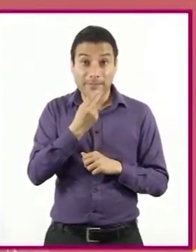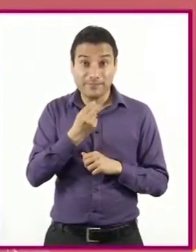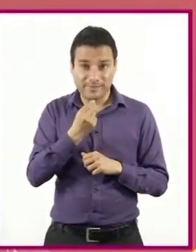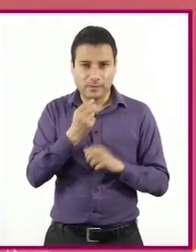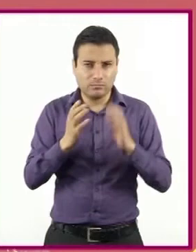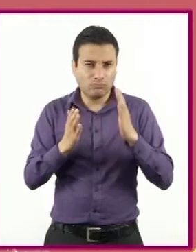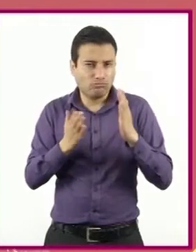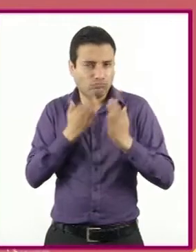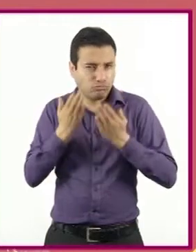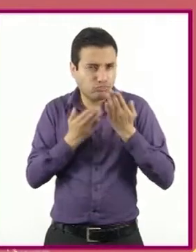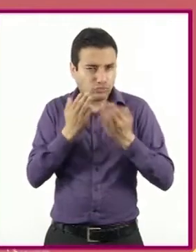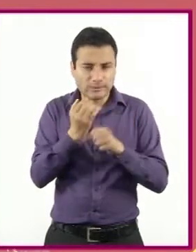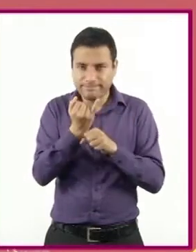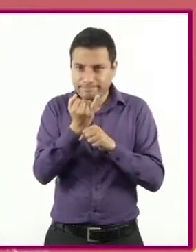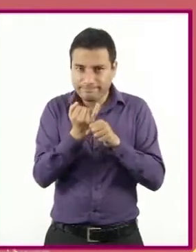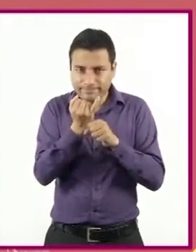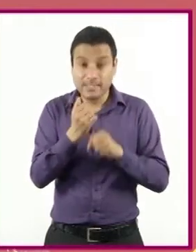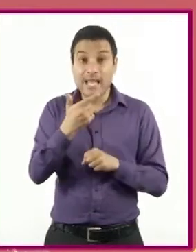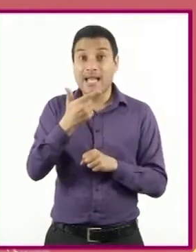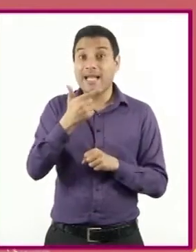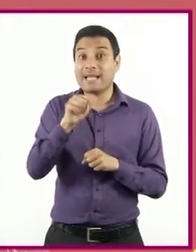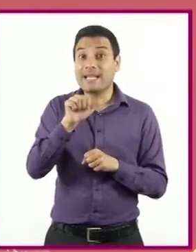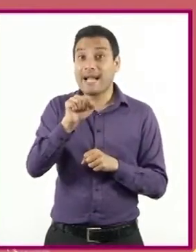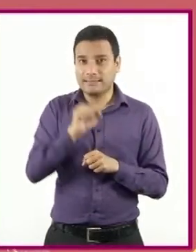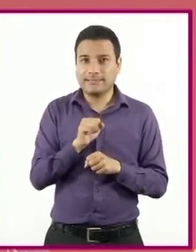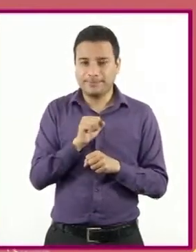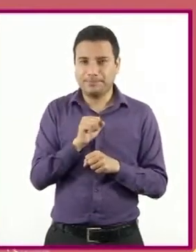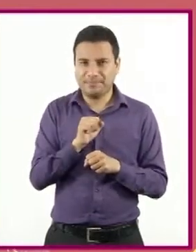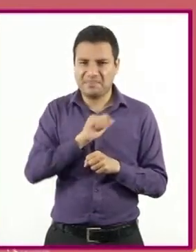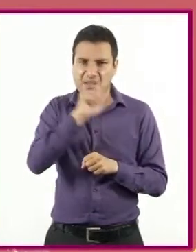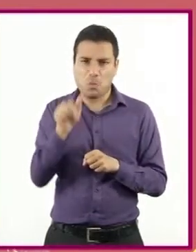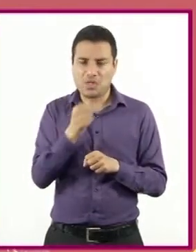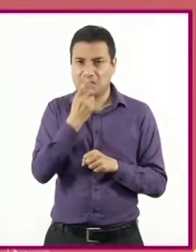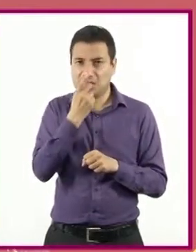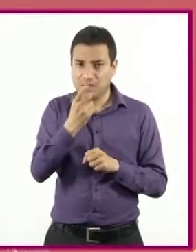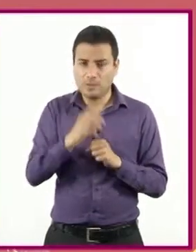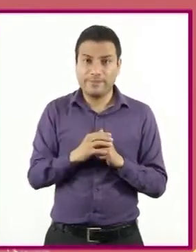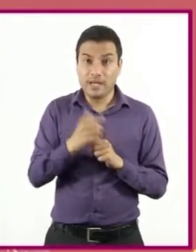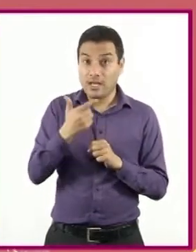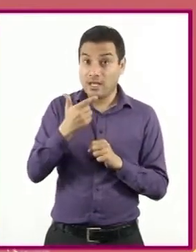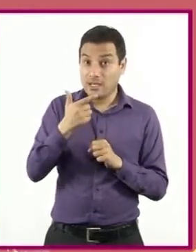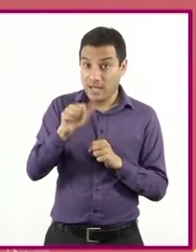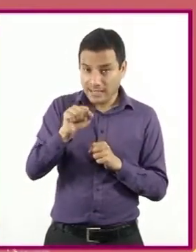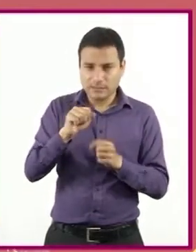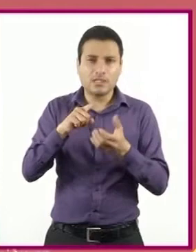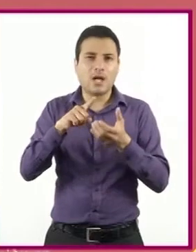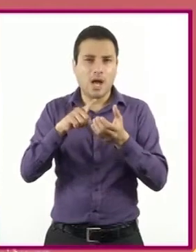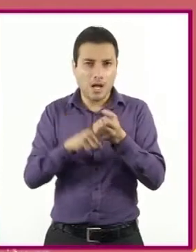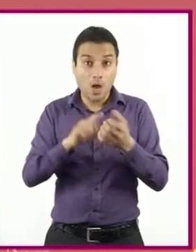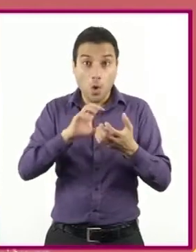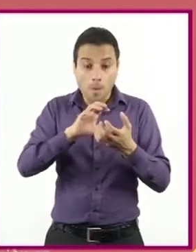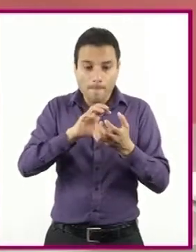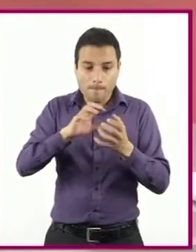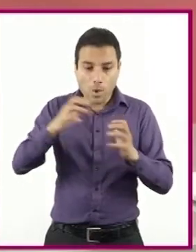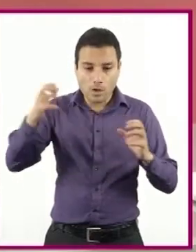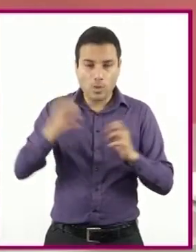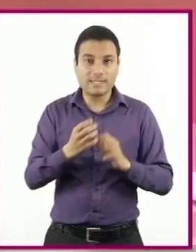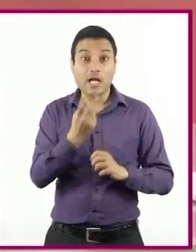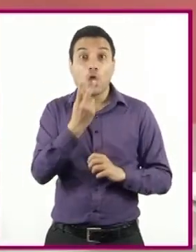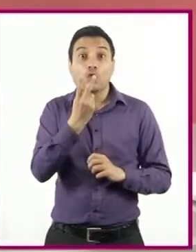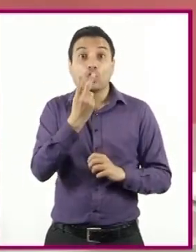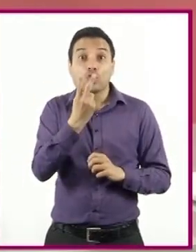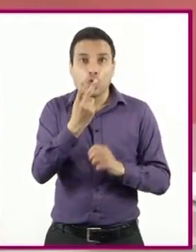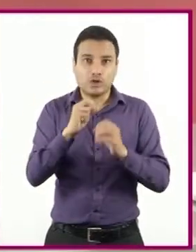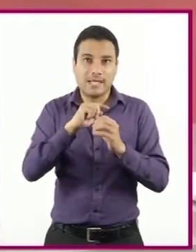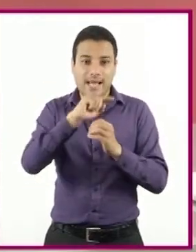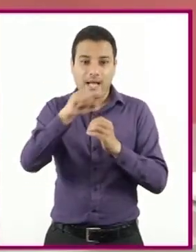al comportamiento de los gases, que lo llevó a proponer que los gases estaban formados por moléculas diatómicas, es decir,